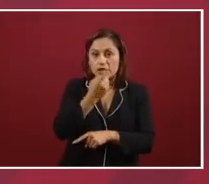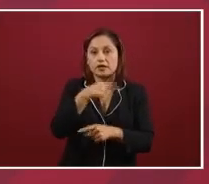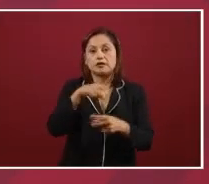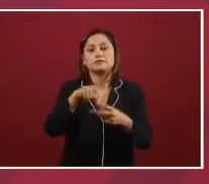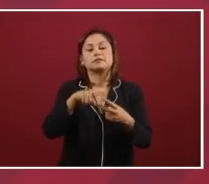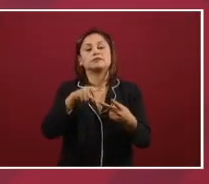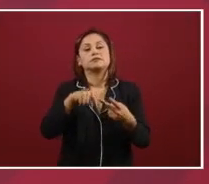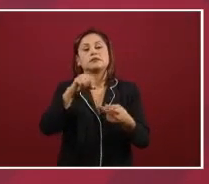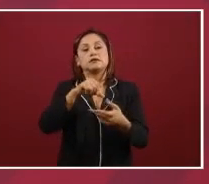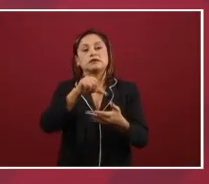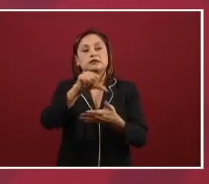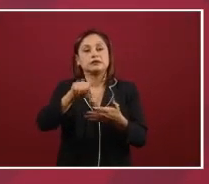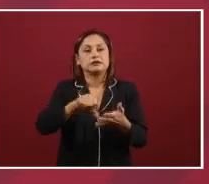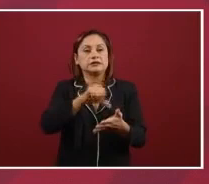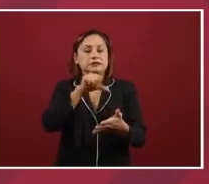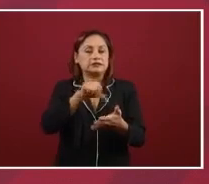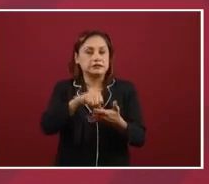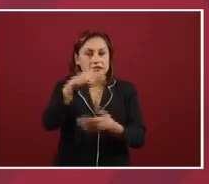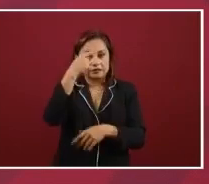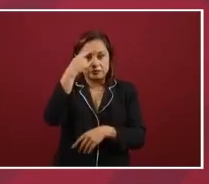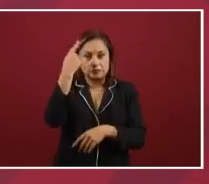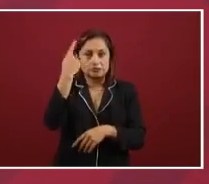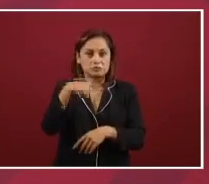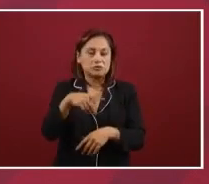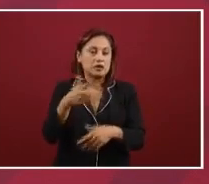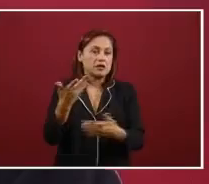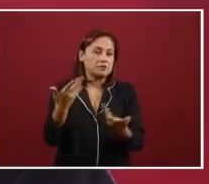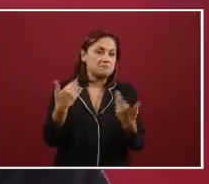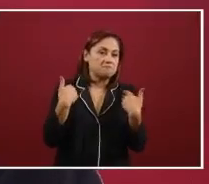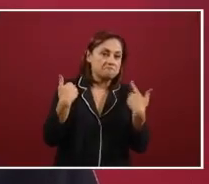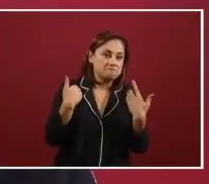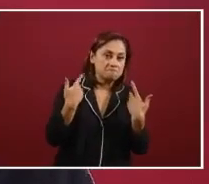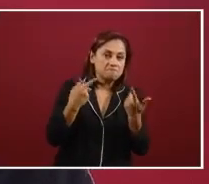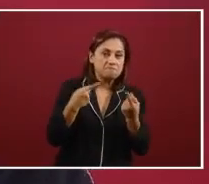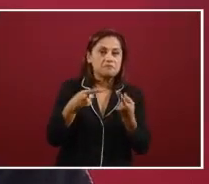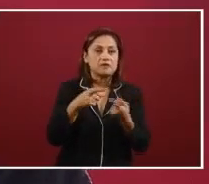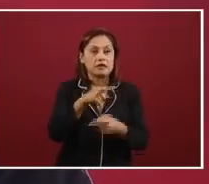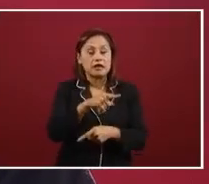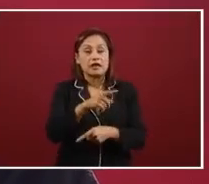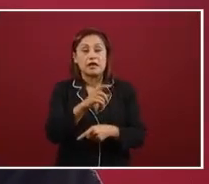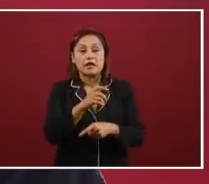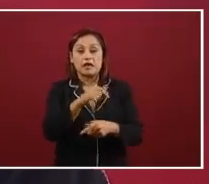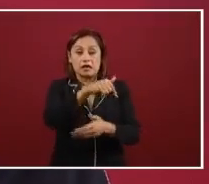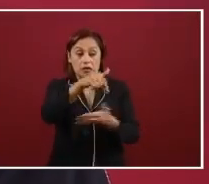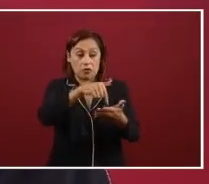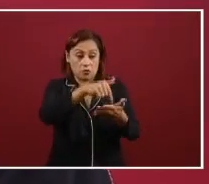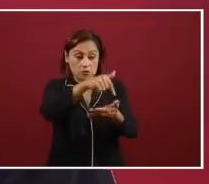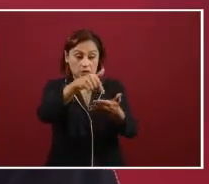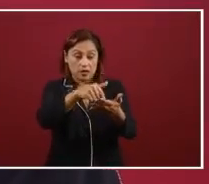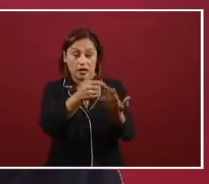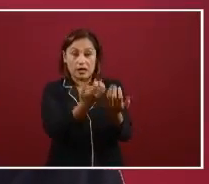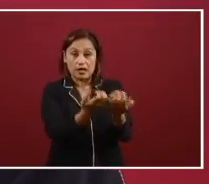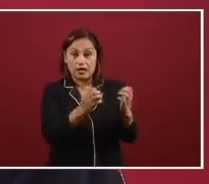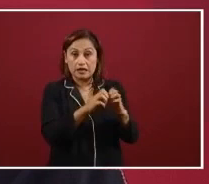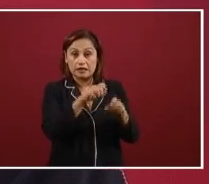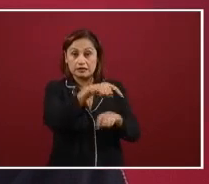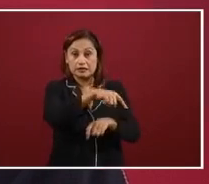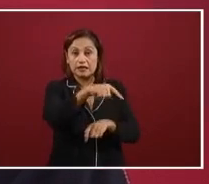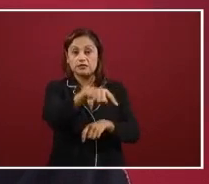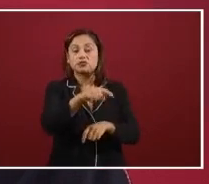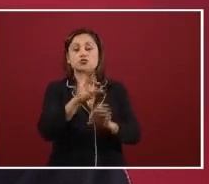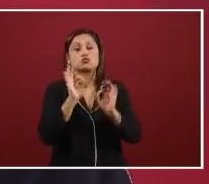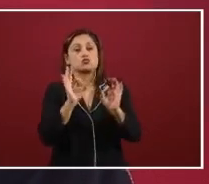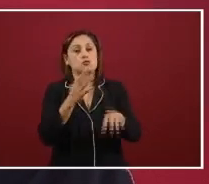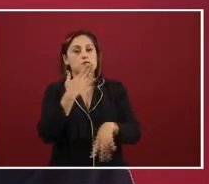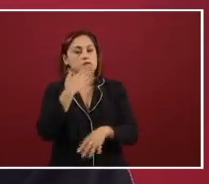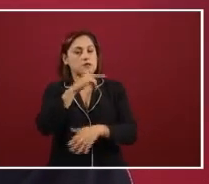entretenimiento, porque los estadios están muy bien ubicados, se van a